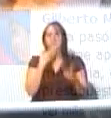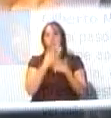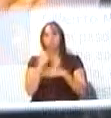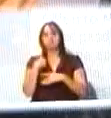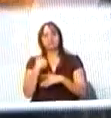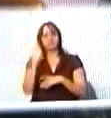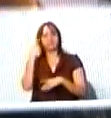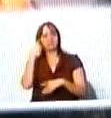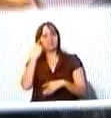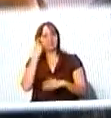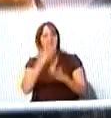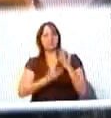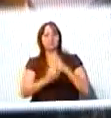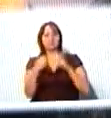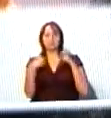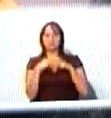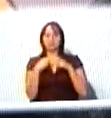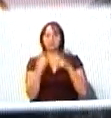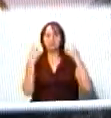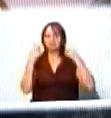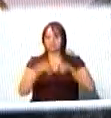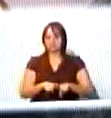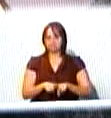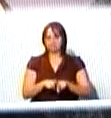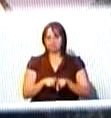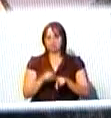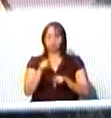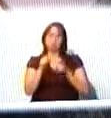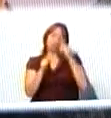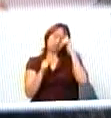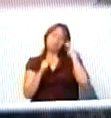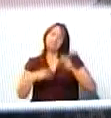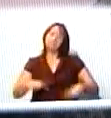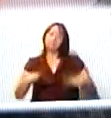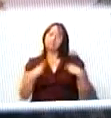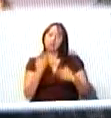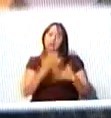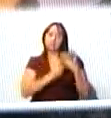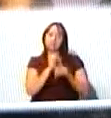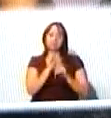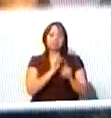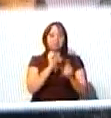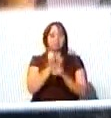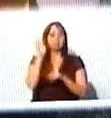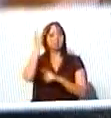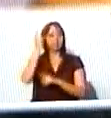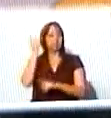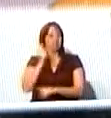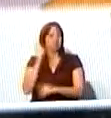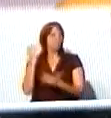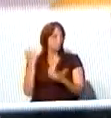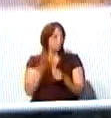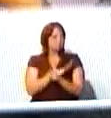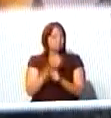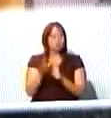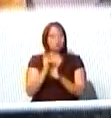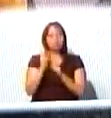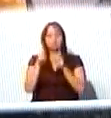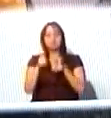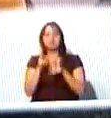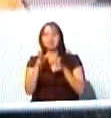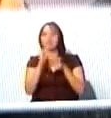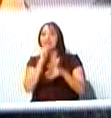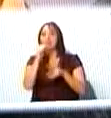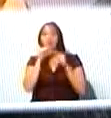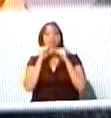atribuye la problemática que se da, o al menos lo que usted vivió, a un asunto político 100%? Gente que quería que usted no